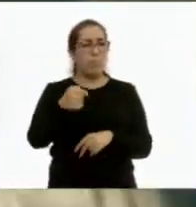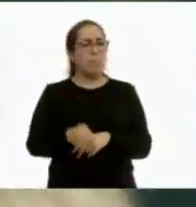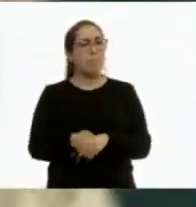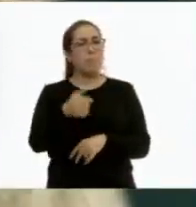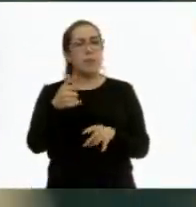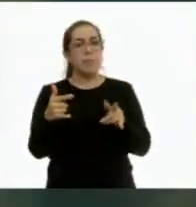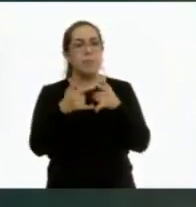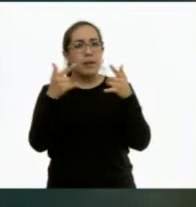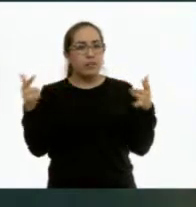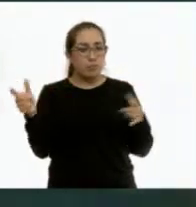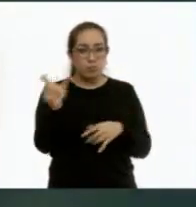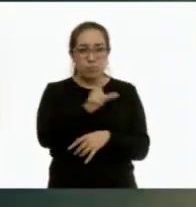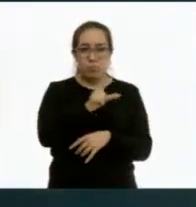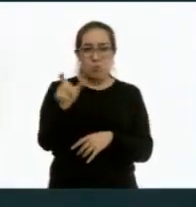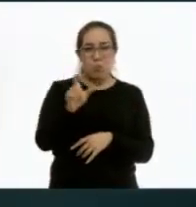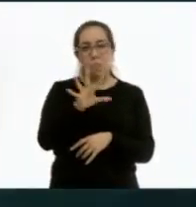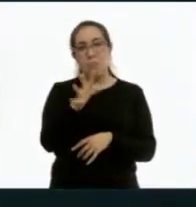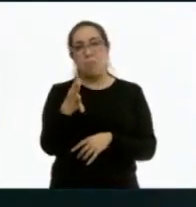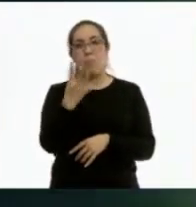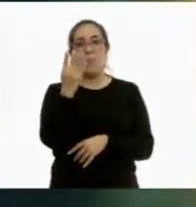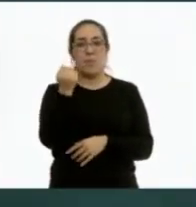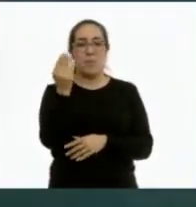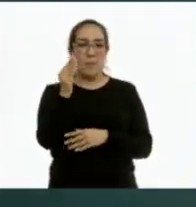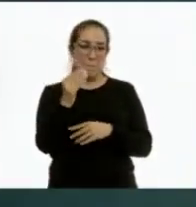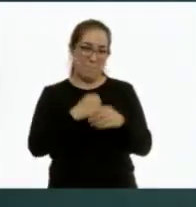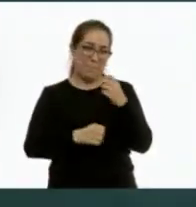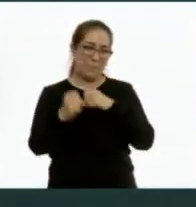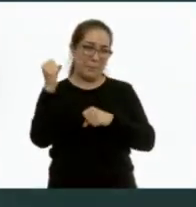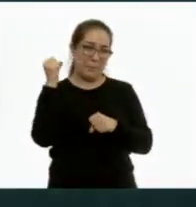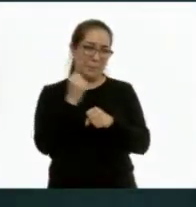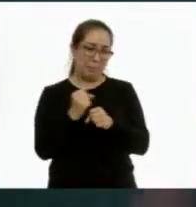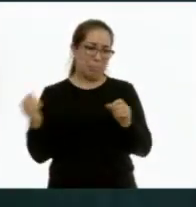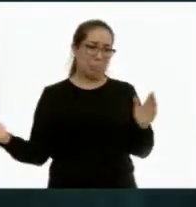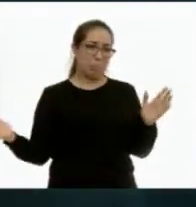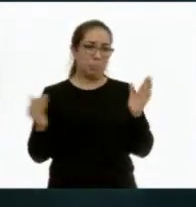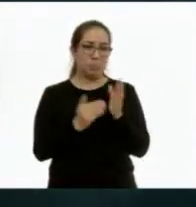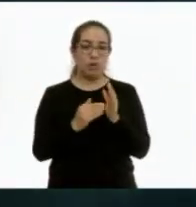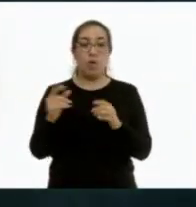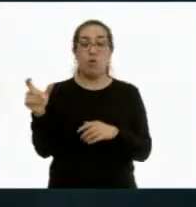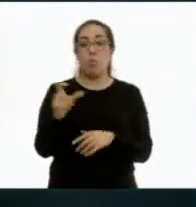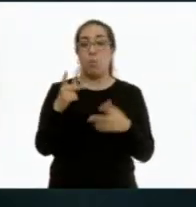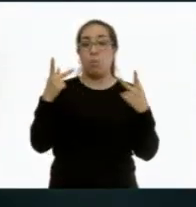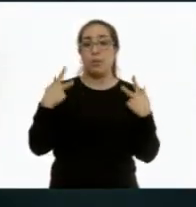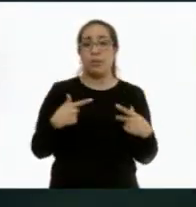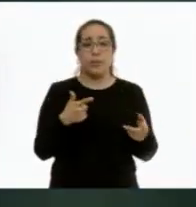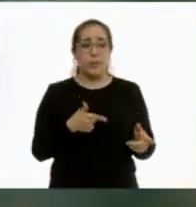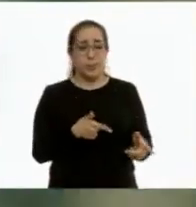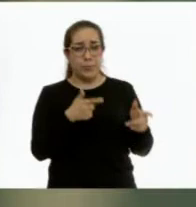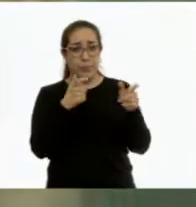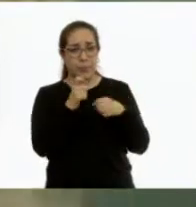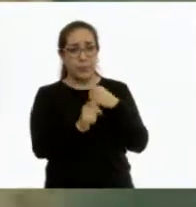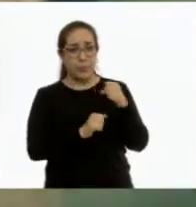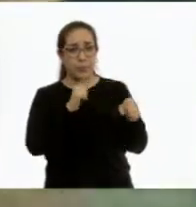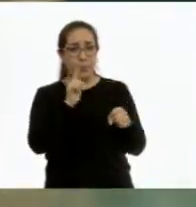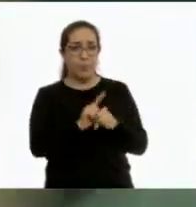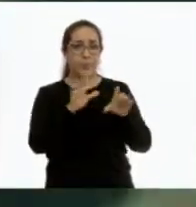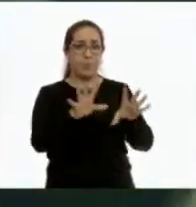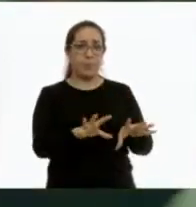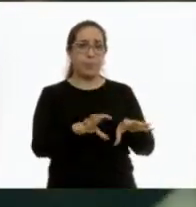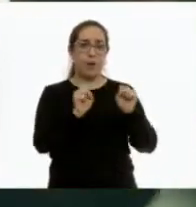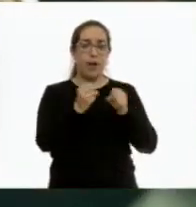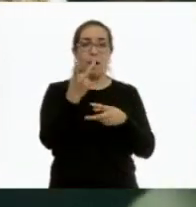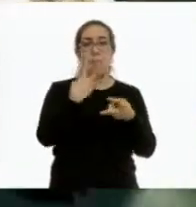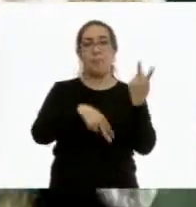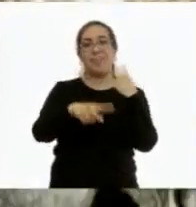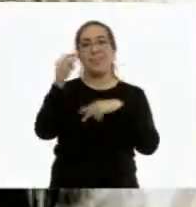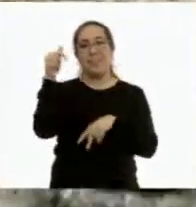recuperar sucedió hace unos 9.000 años, cuando las bandas de cazadores del Valle de México conducían mamuts a la orilla pantanosa del lago